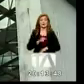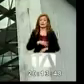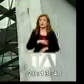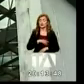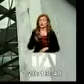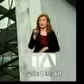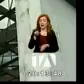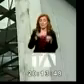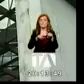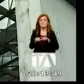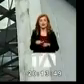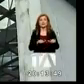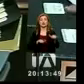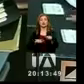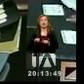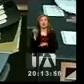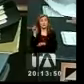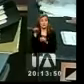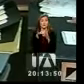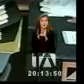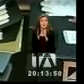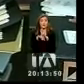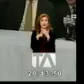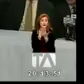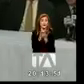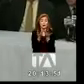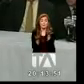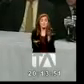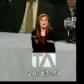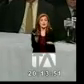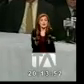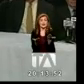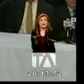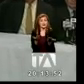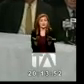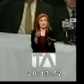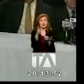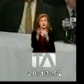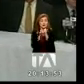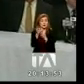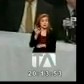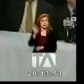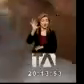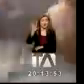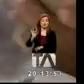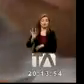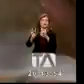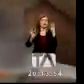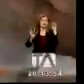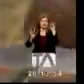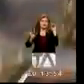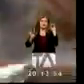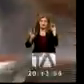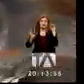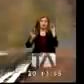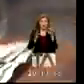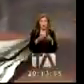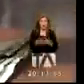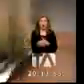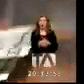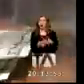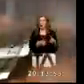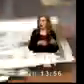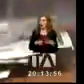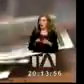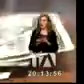que los administradores del banco no presentaron un balance de sus cuentas en 1998 y llevaron una contabilidad